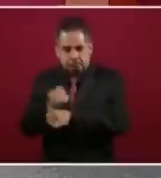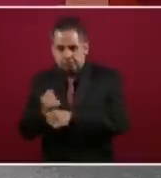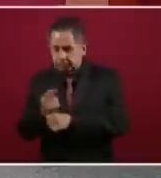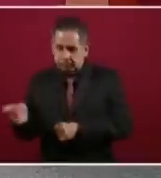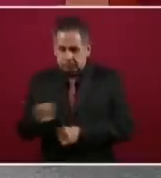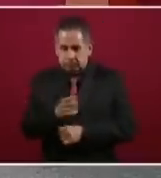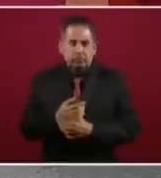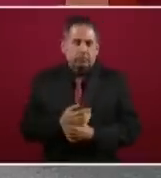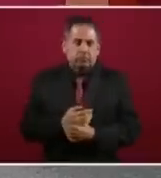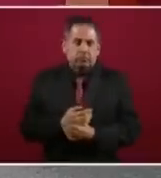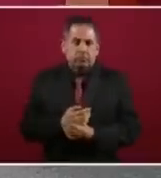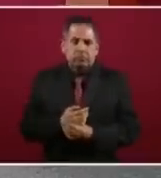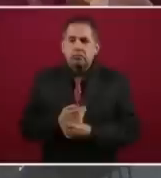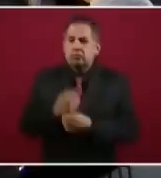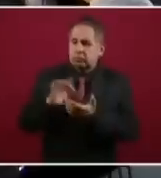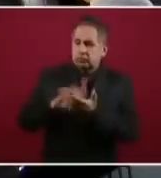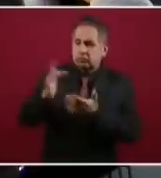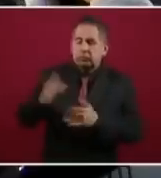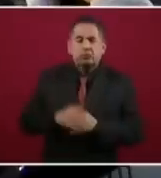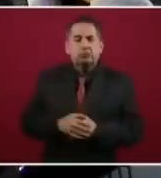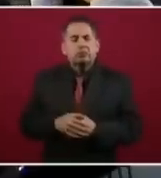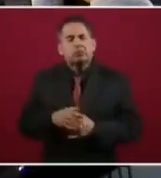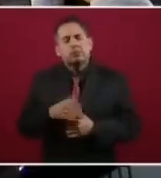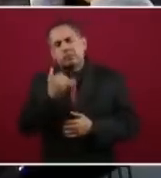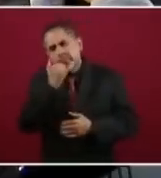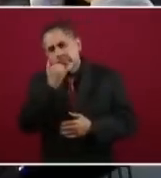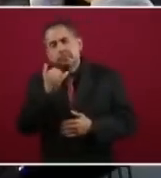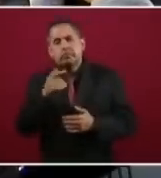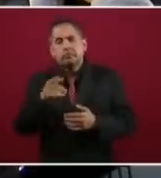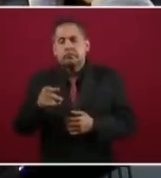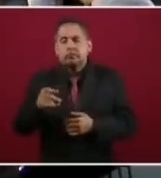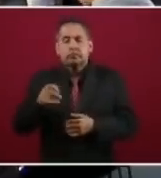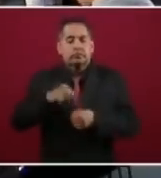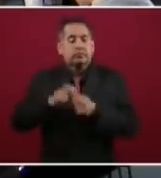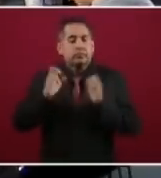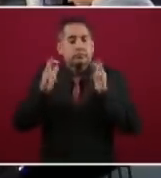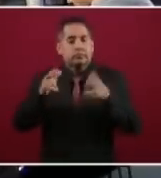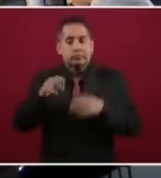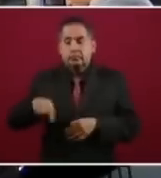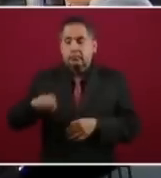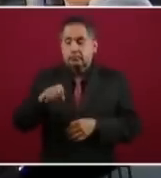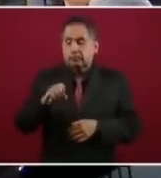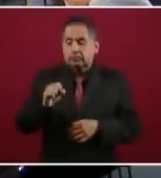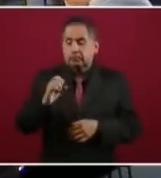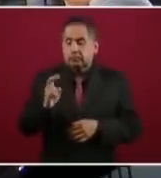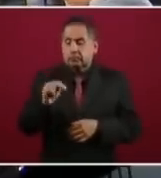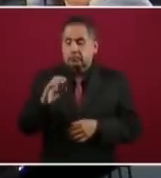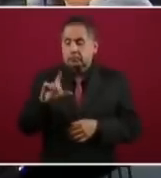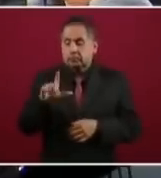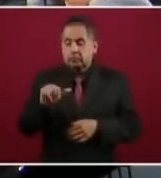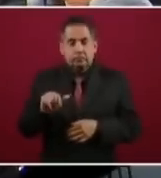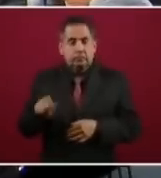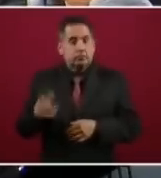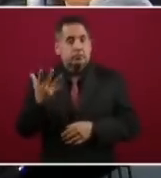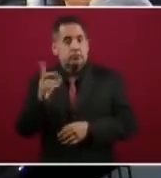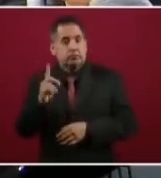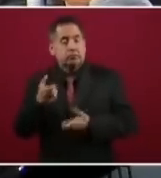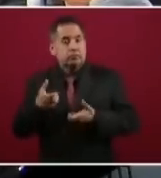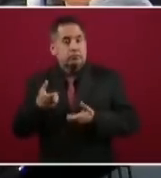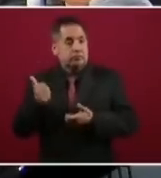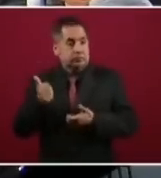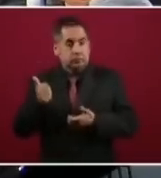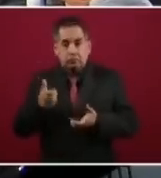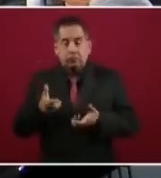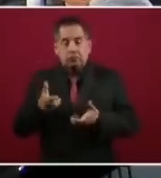Sí, muchísimas gracias. Acerca de Escuintla, Chiapas, señor presidente, el 5 de agosto el pueblo tomó las calles,